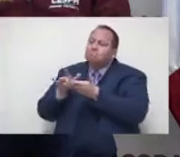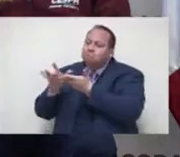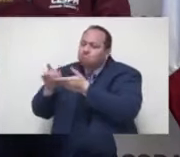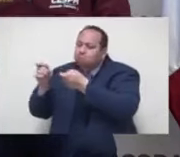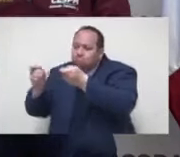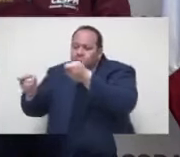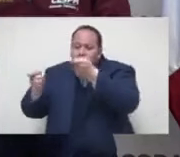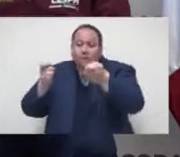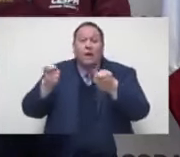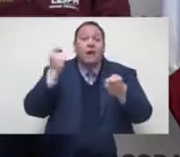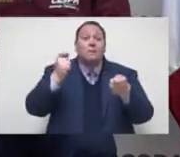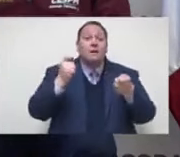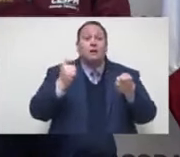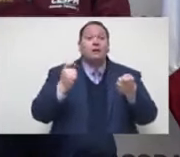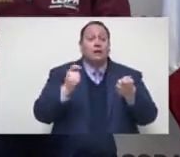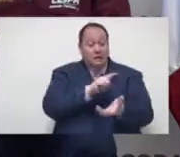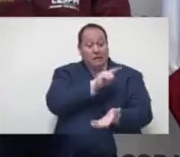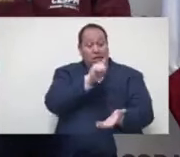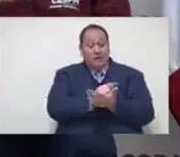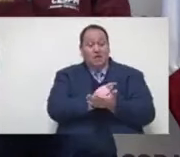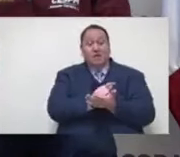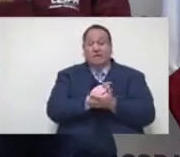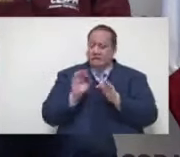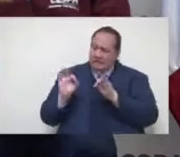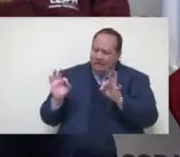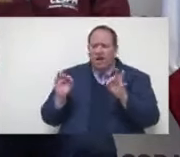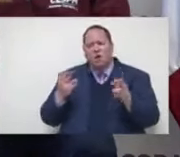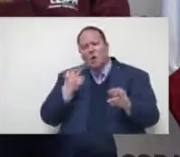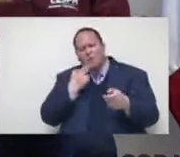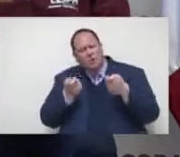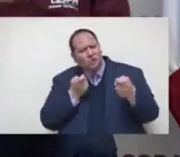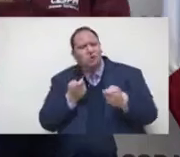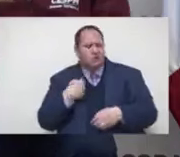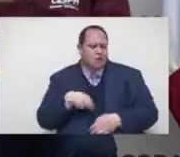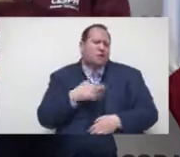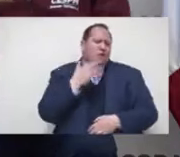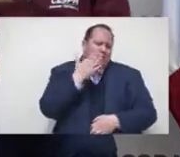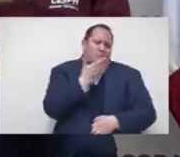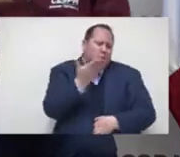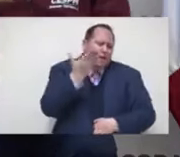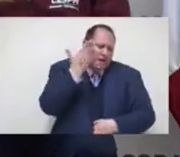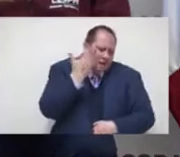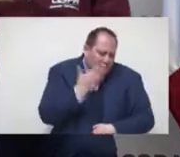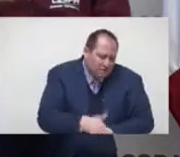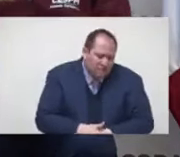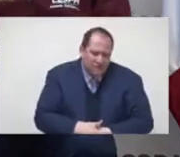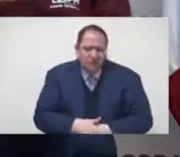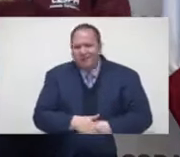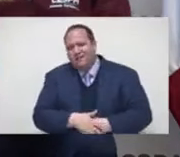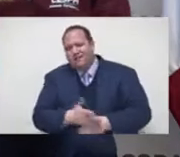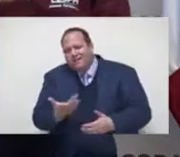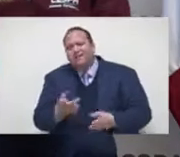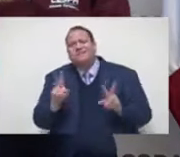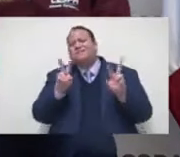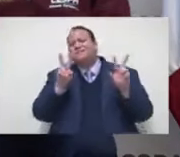nos permitan articular una política pública. Sabemos, y lo hemos repetido, y ustedes lo saben, no son ajenos al tema, el